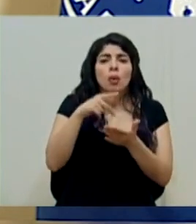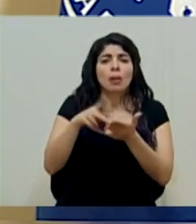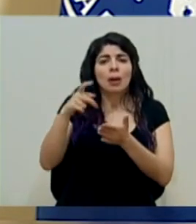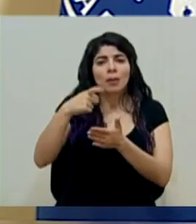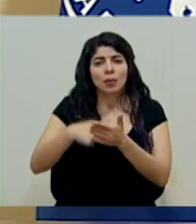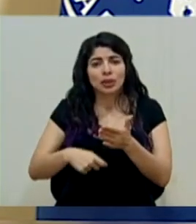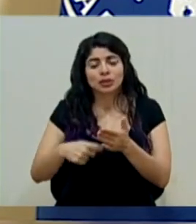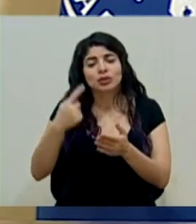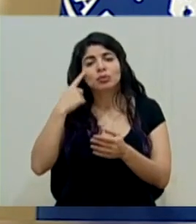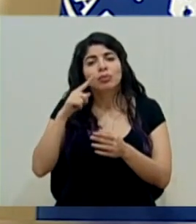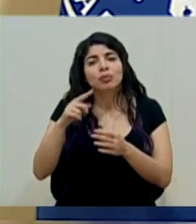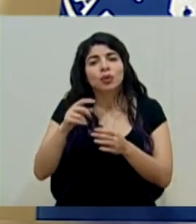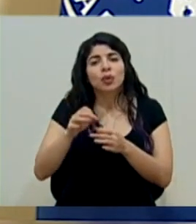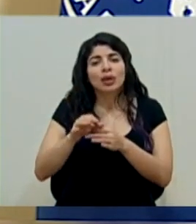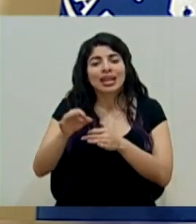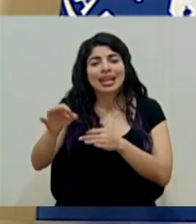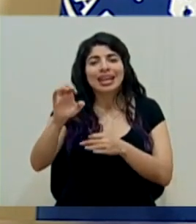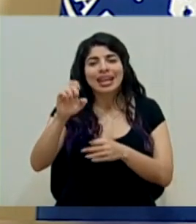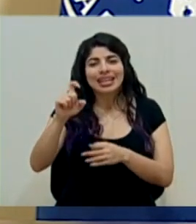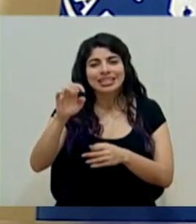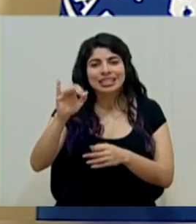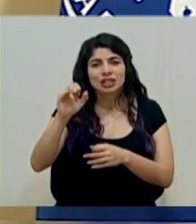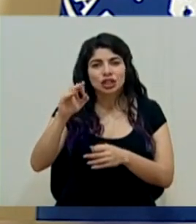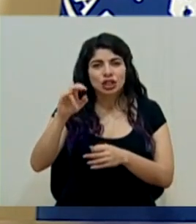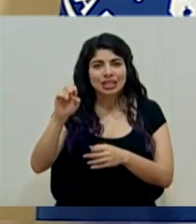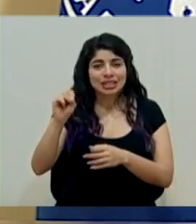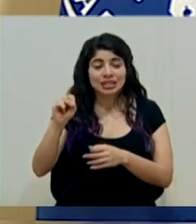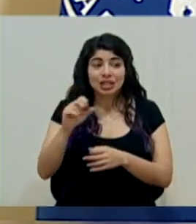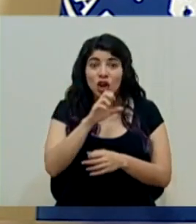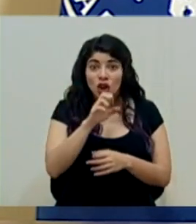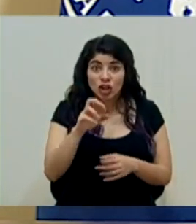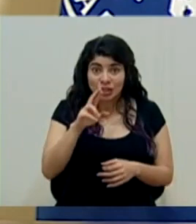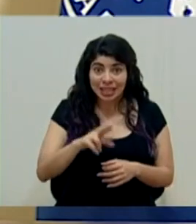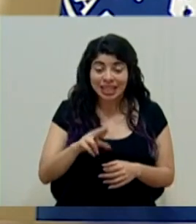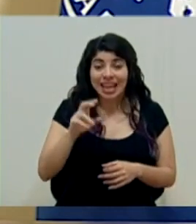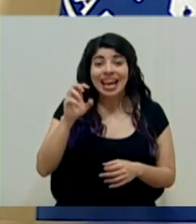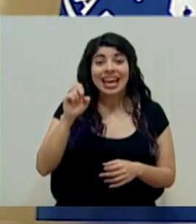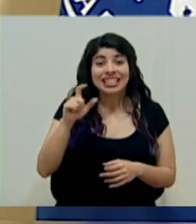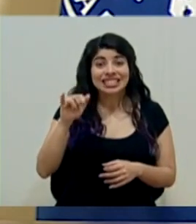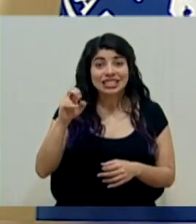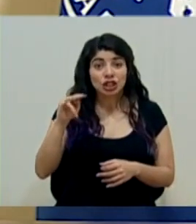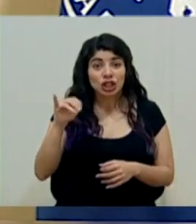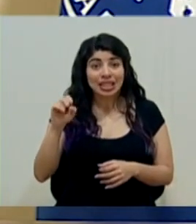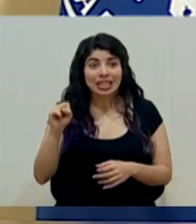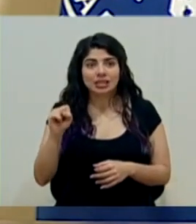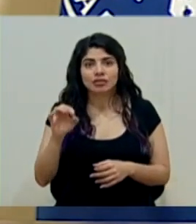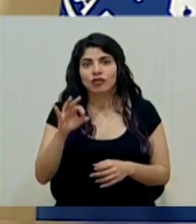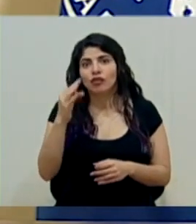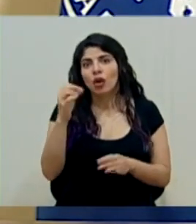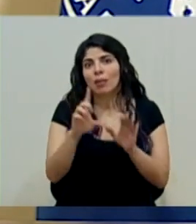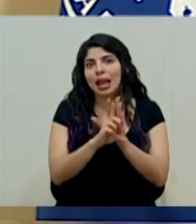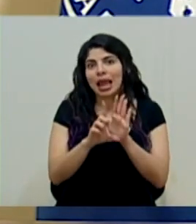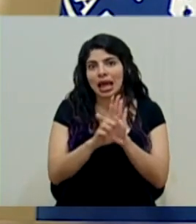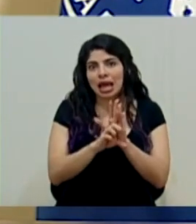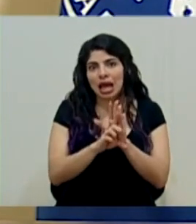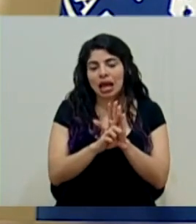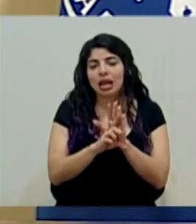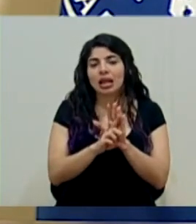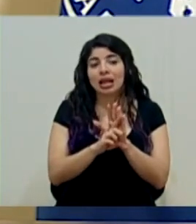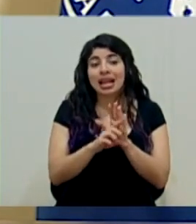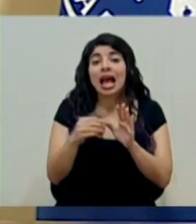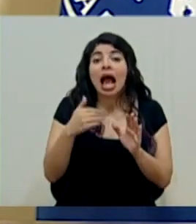exenciones. Pues bien, es que Costa Rica tiene las exenciones de manera legal. Hay una serie de